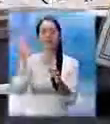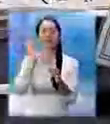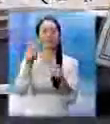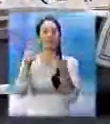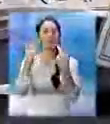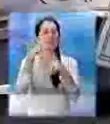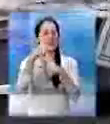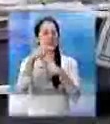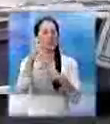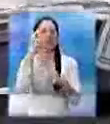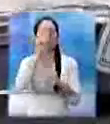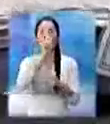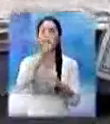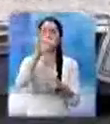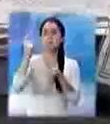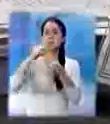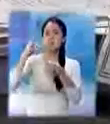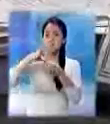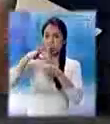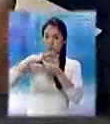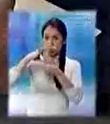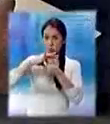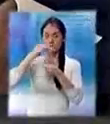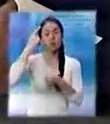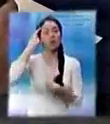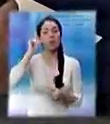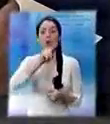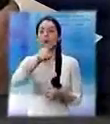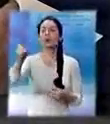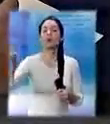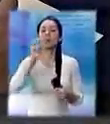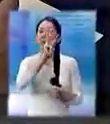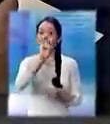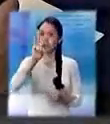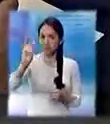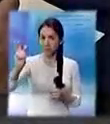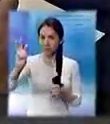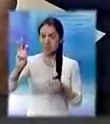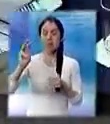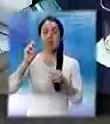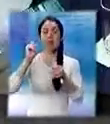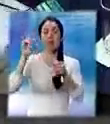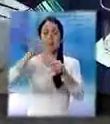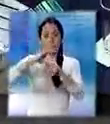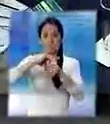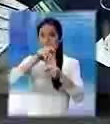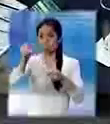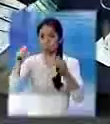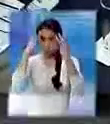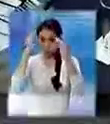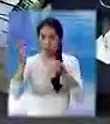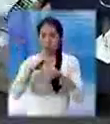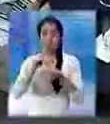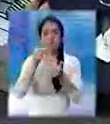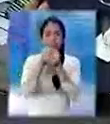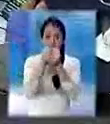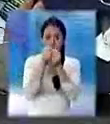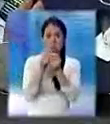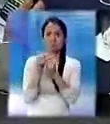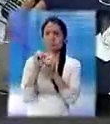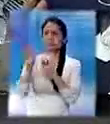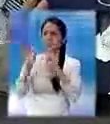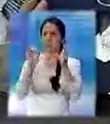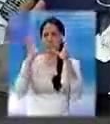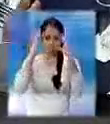como mínimo 23 votos a favor de los 33. Durante la actividad se les vio a los comisionados enviando mensajes de texto luego de verificar